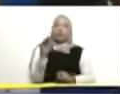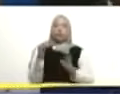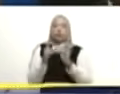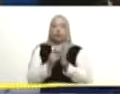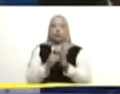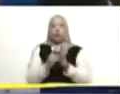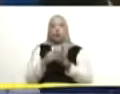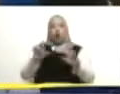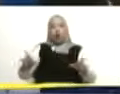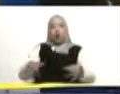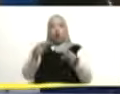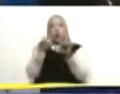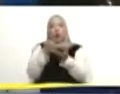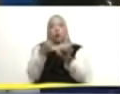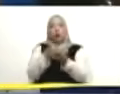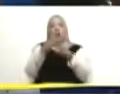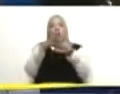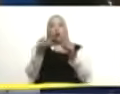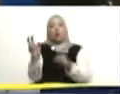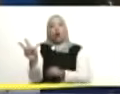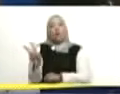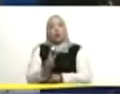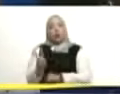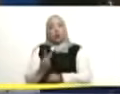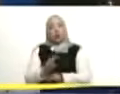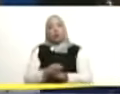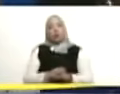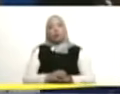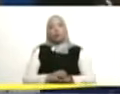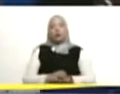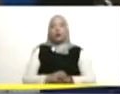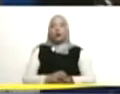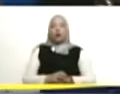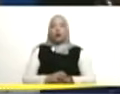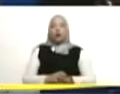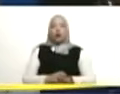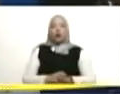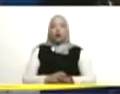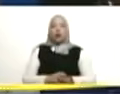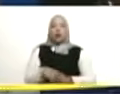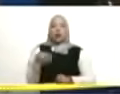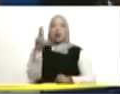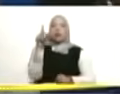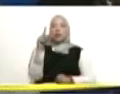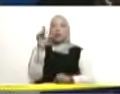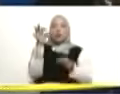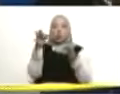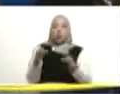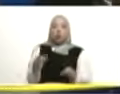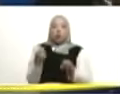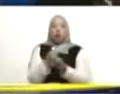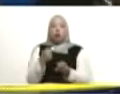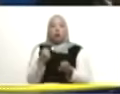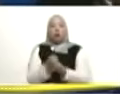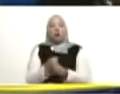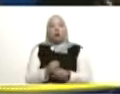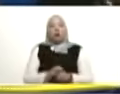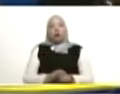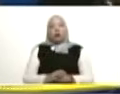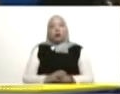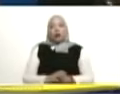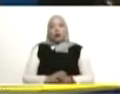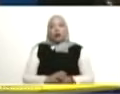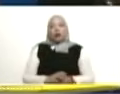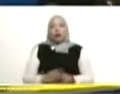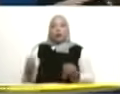335 sedes en todo el territorio nacional. En segundo lugar, en el vértice vamos a participar, está